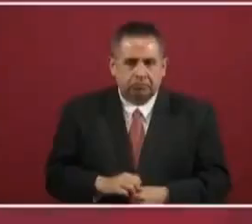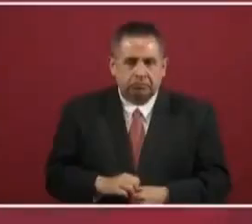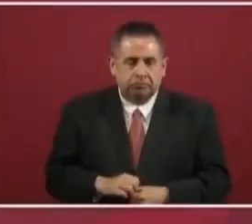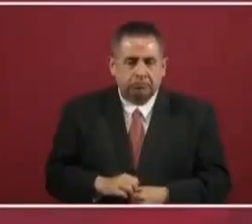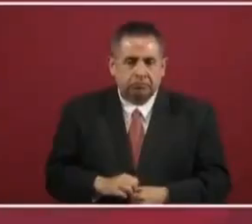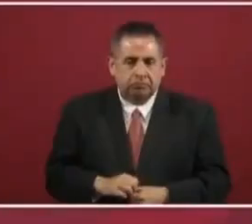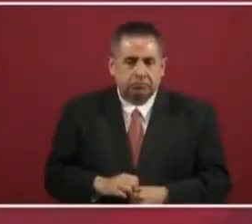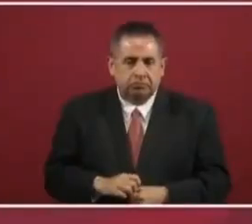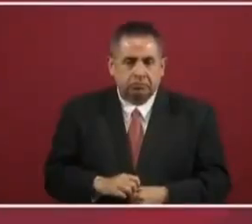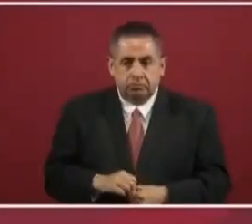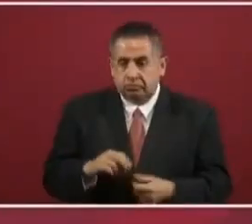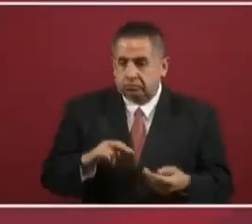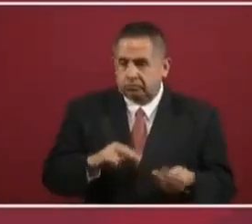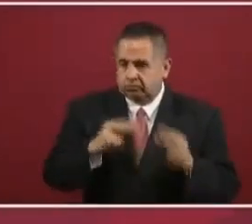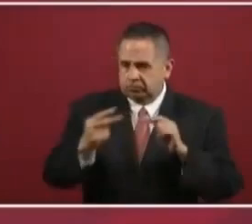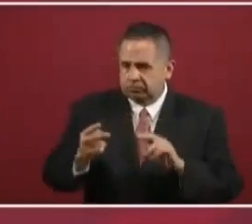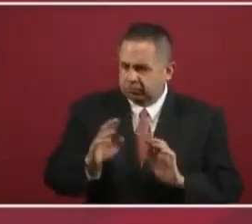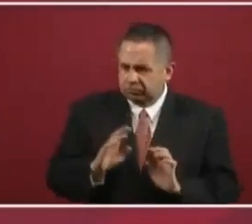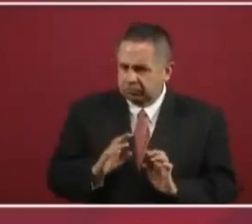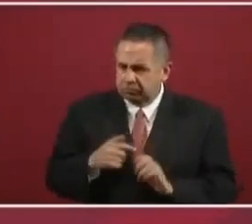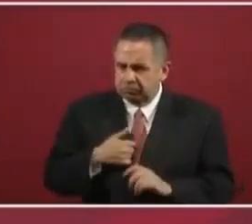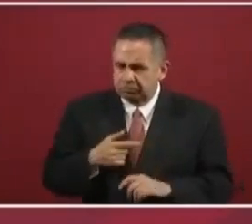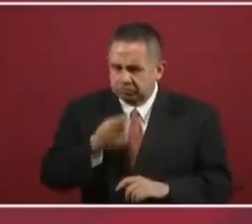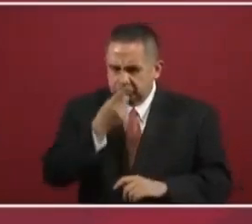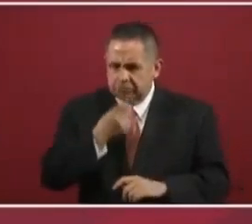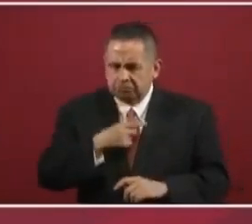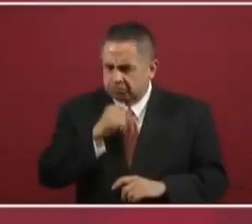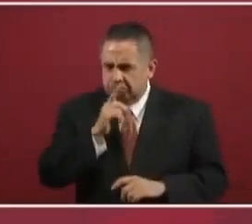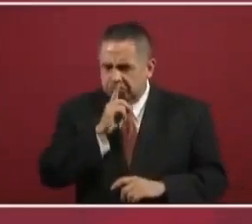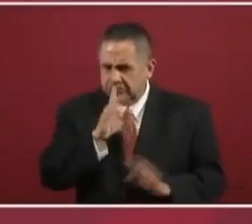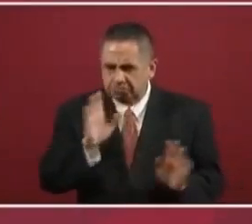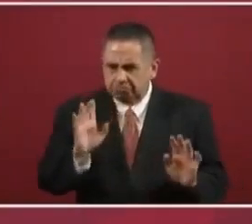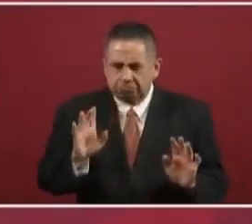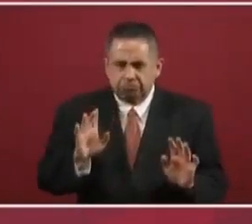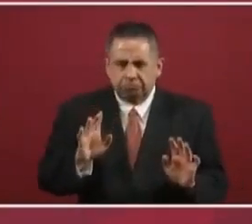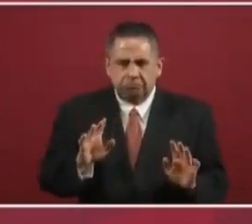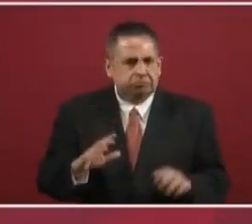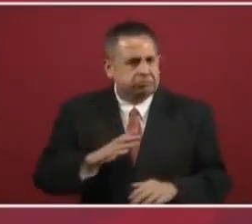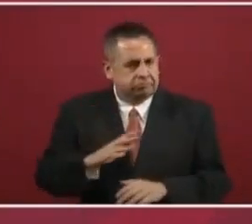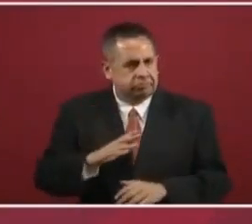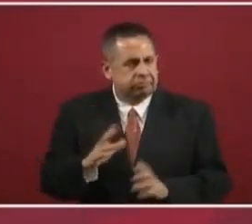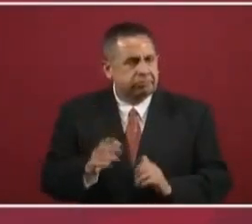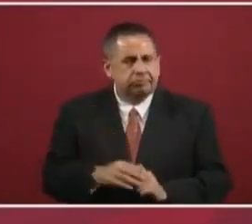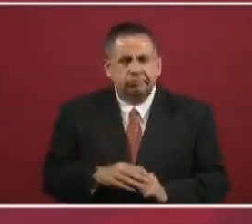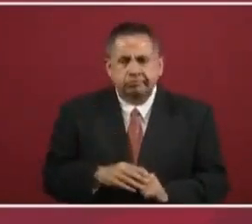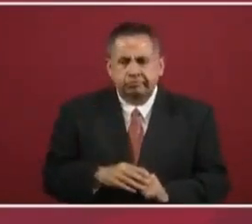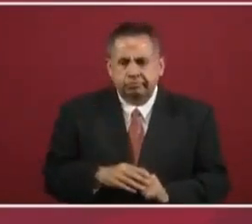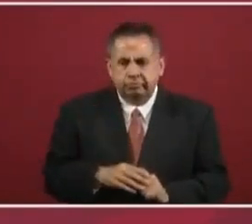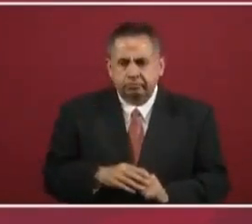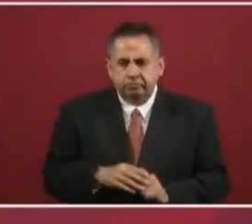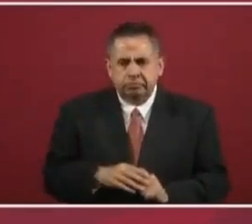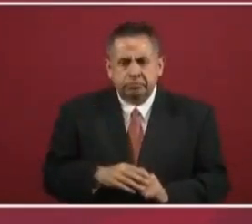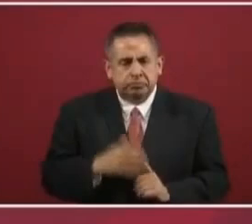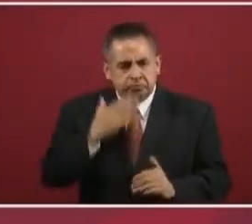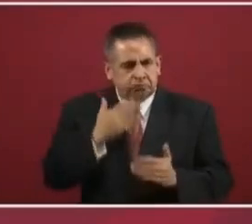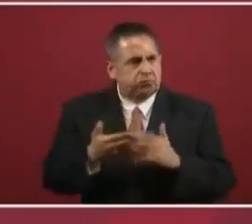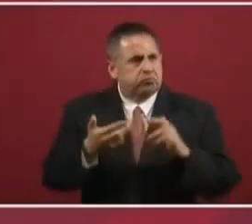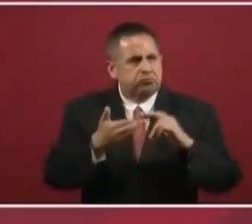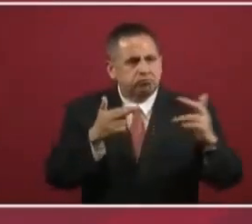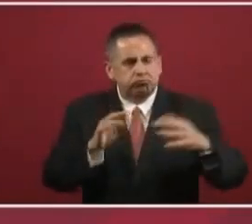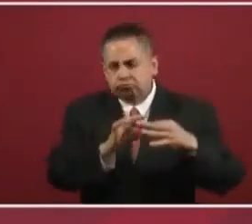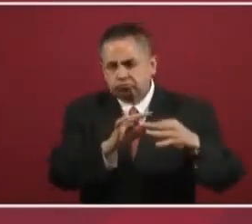este Al contrario hay muy buena